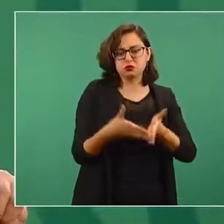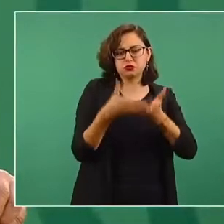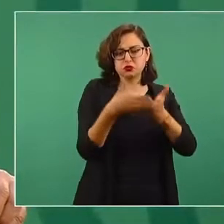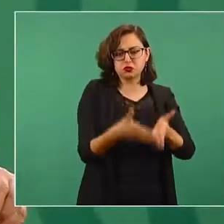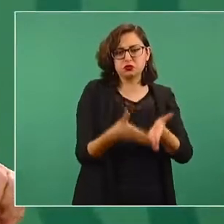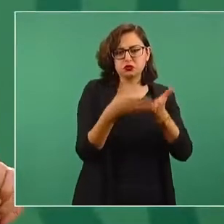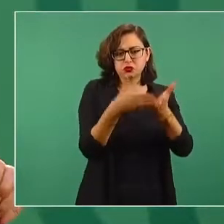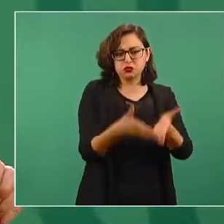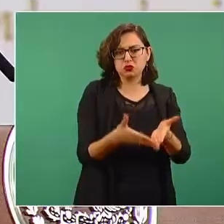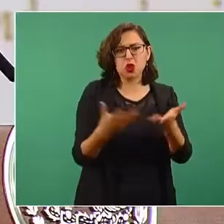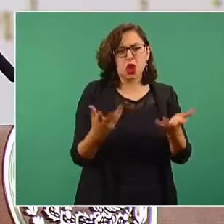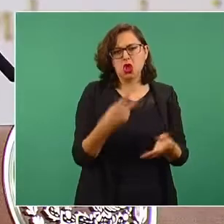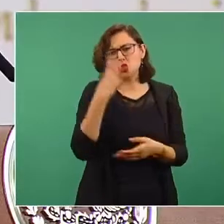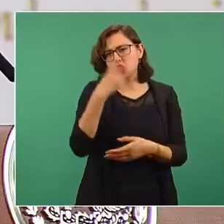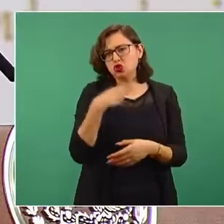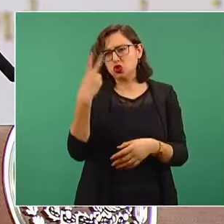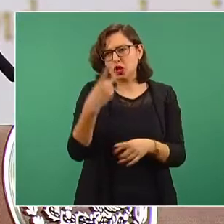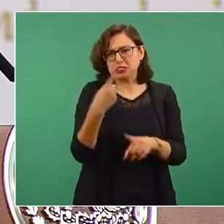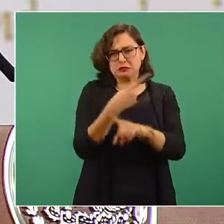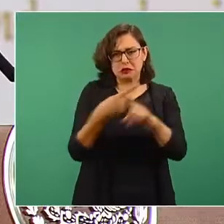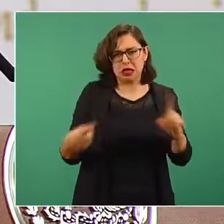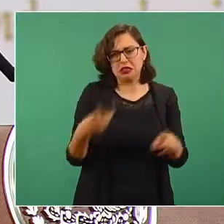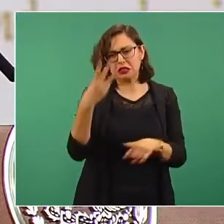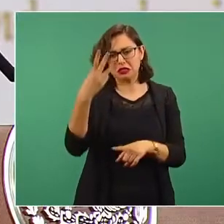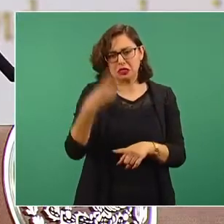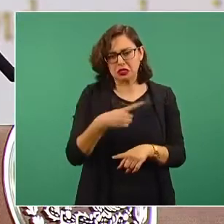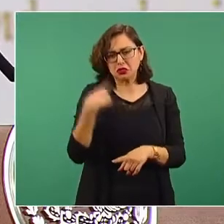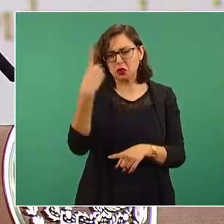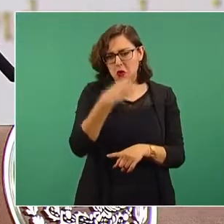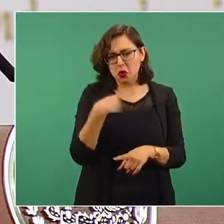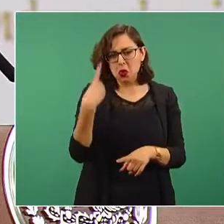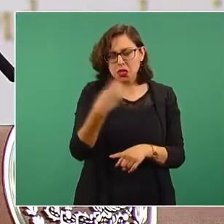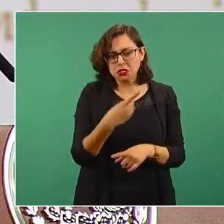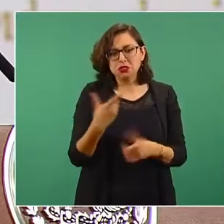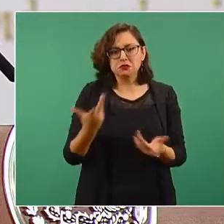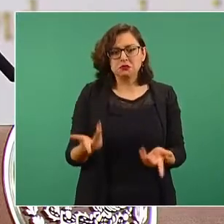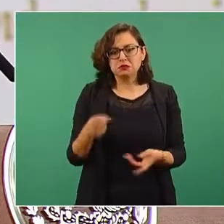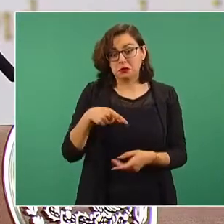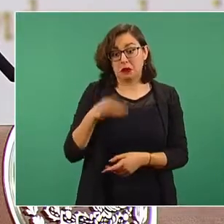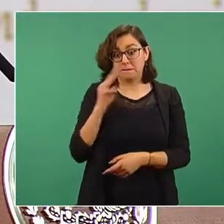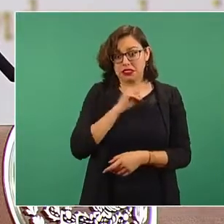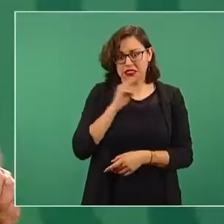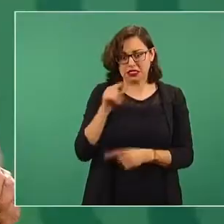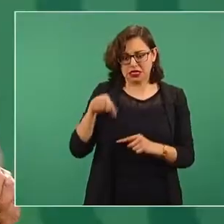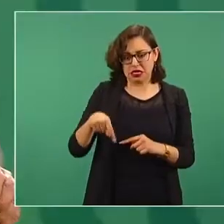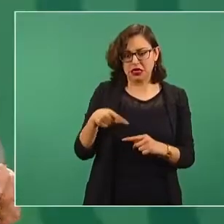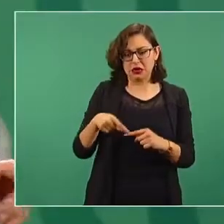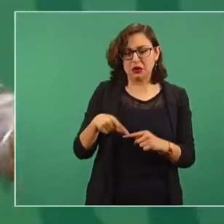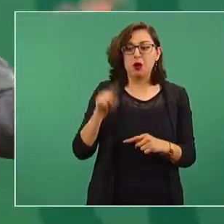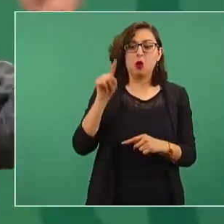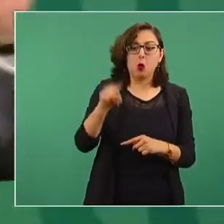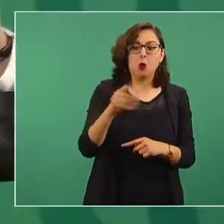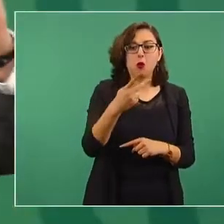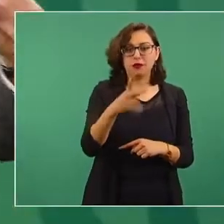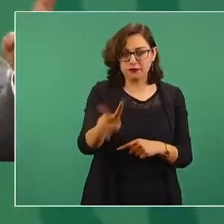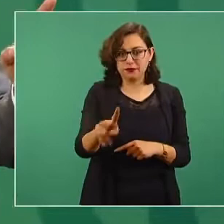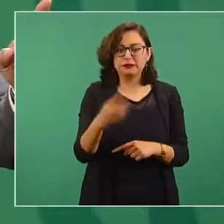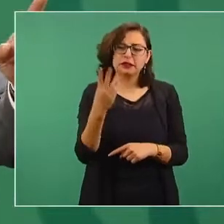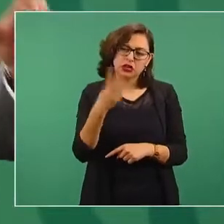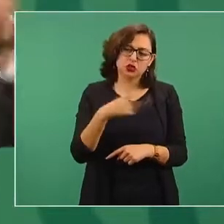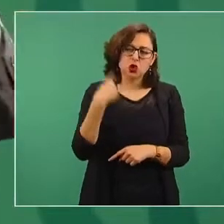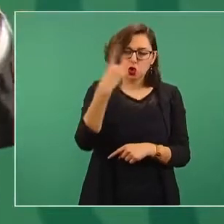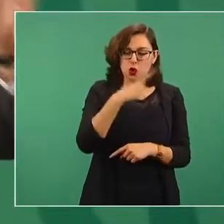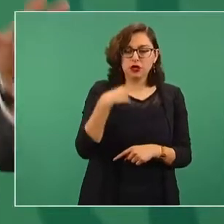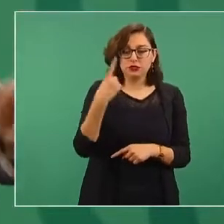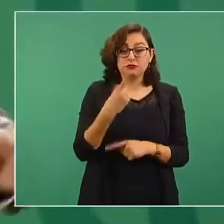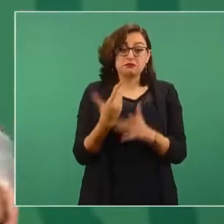un poco más, 2 horas y media, 3 de Mazatlán, de Vallarta.